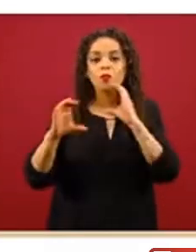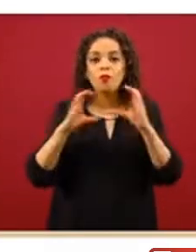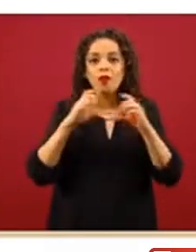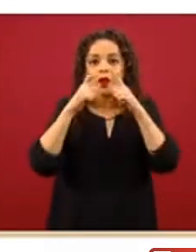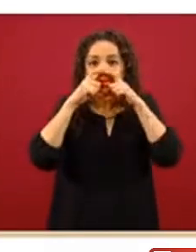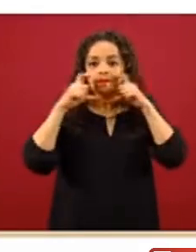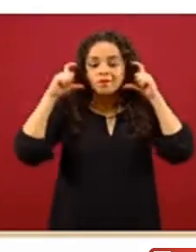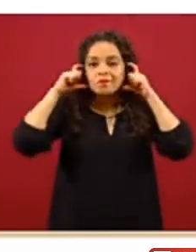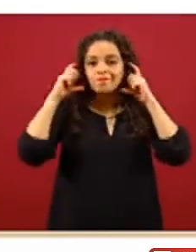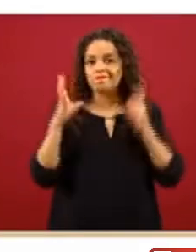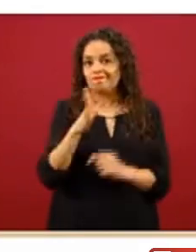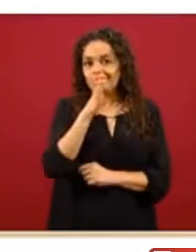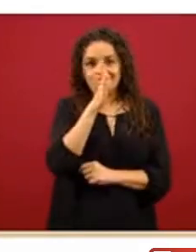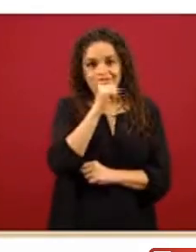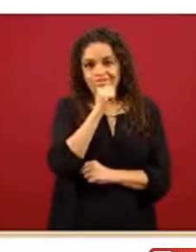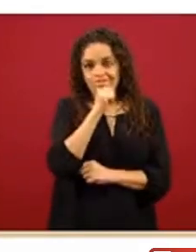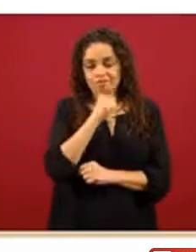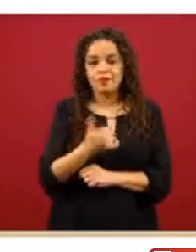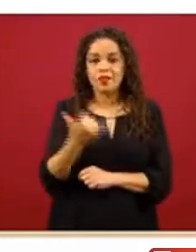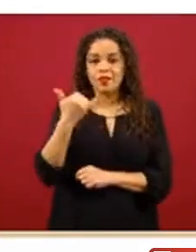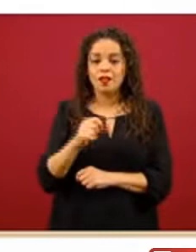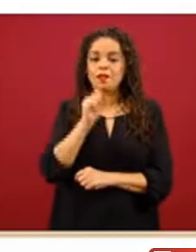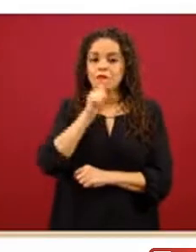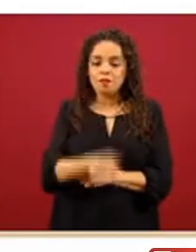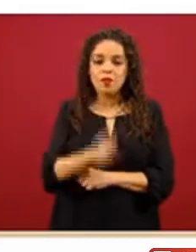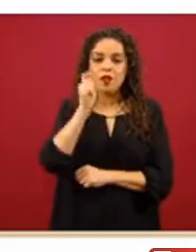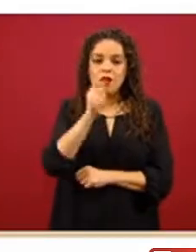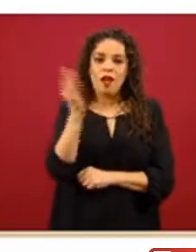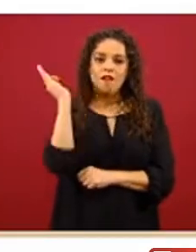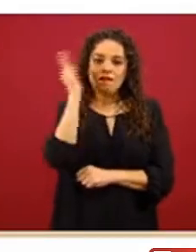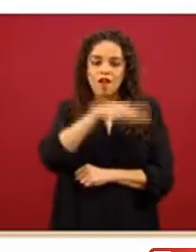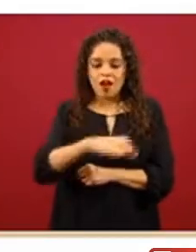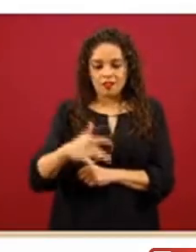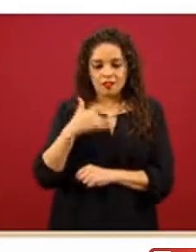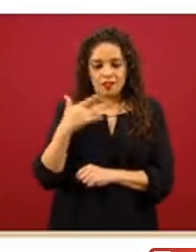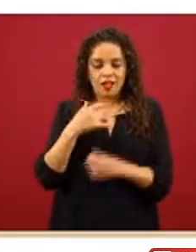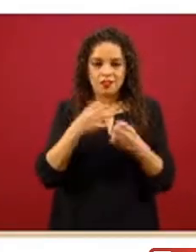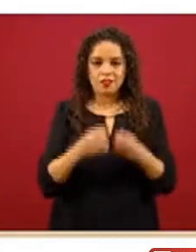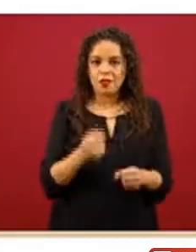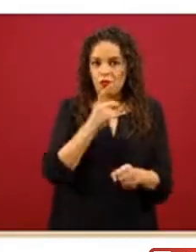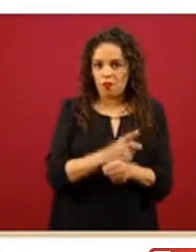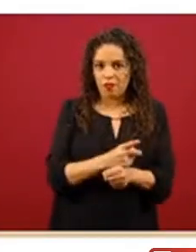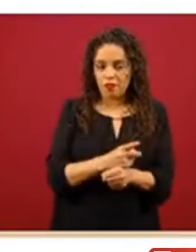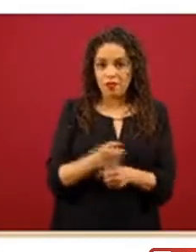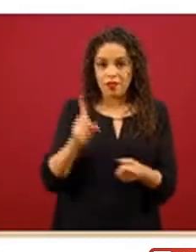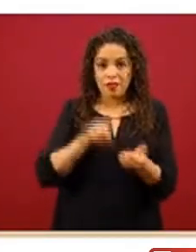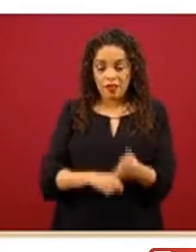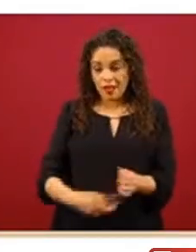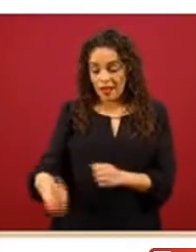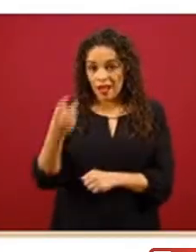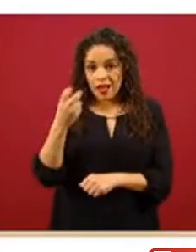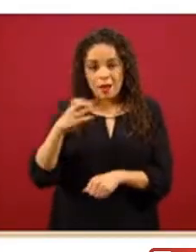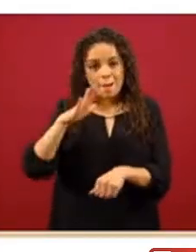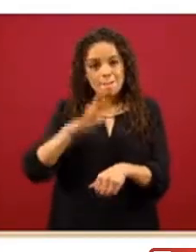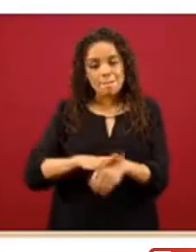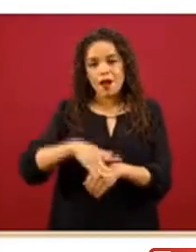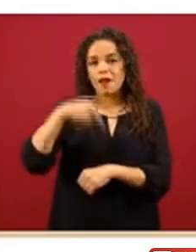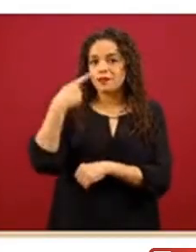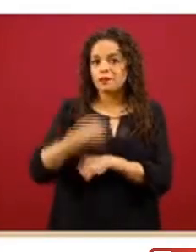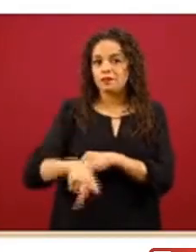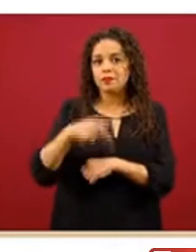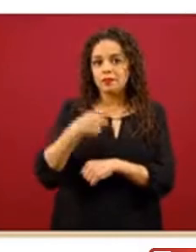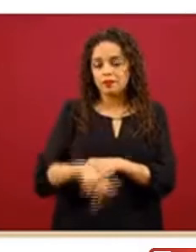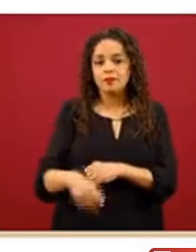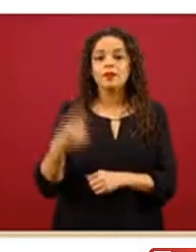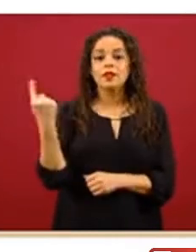lo más importante, una falsa sensación de seguridad. No hay nada más peligroso que sentirnos seguros con un